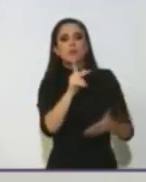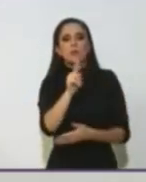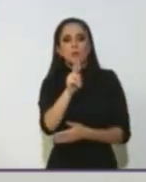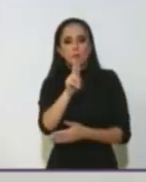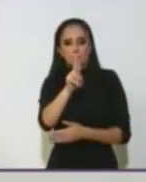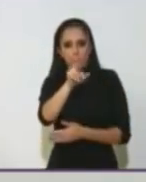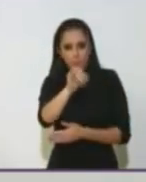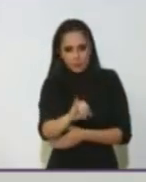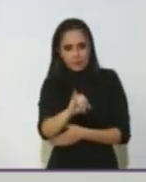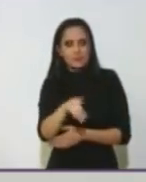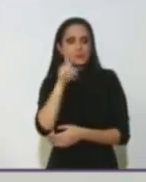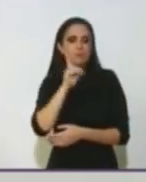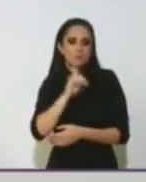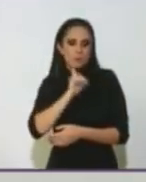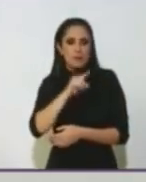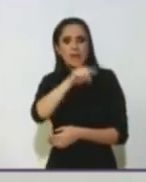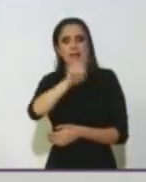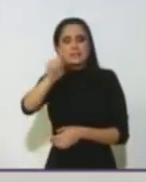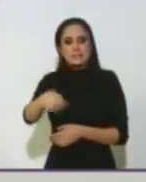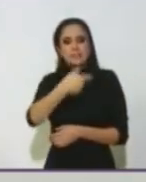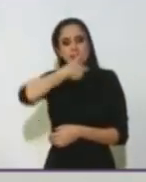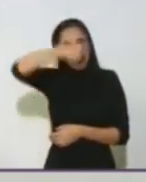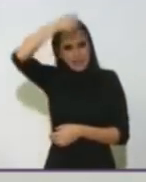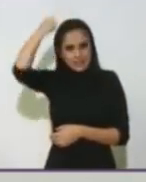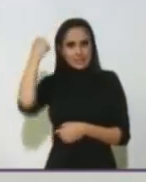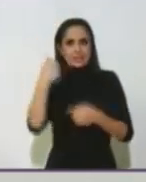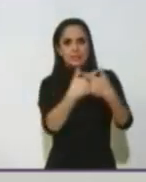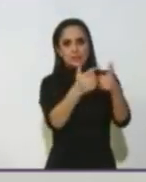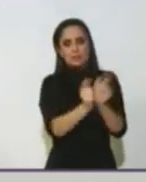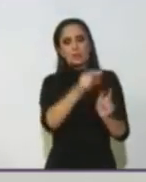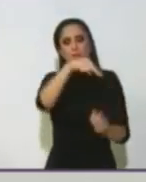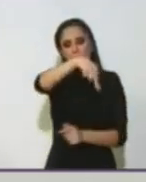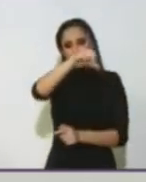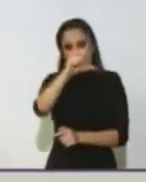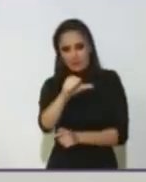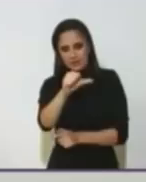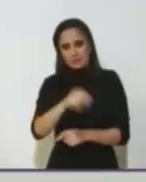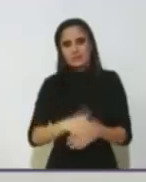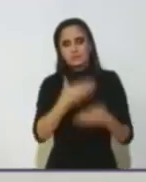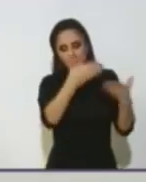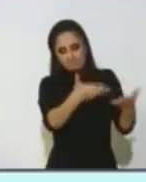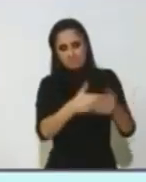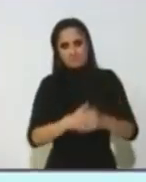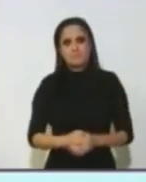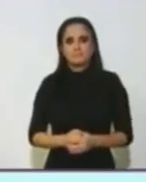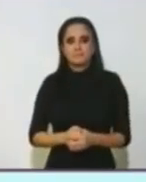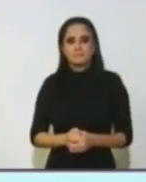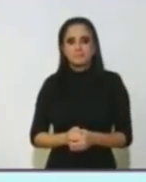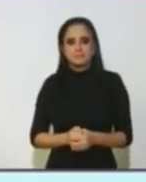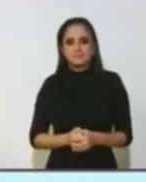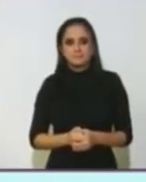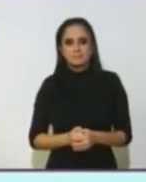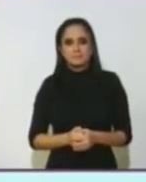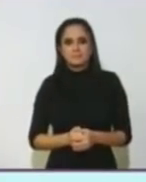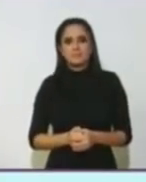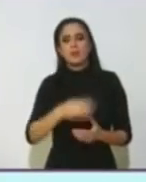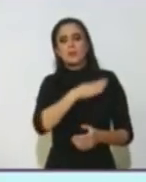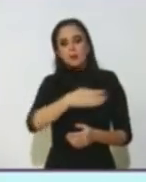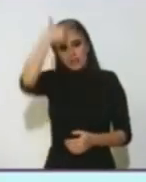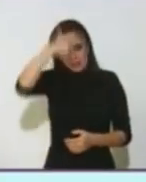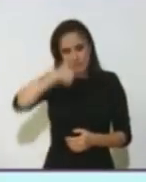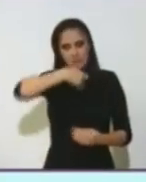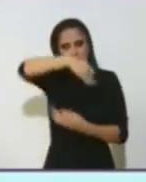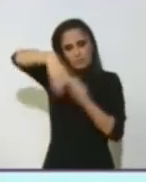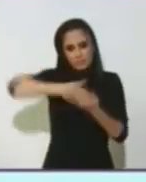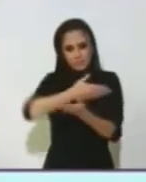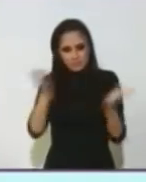carpinteyro ella es candidata del partido 9 nueva alianza purificación adelante buenas noches a todos